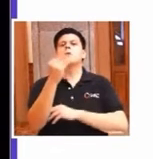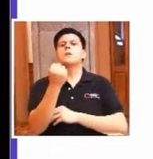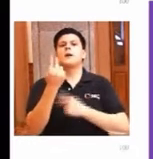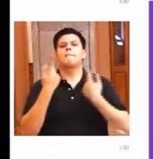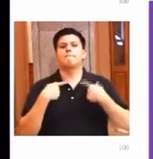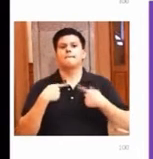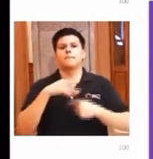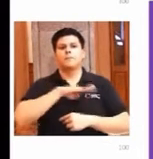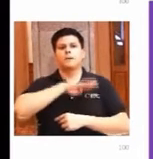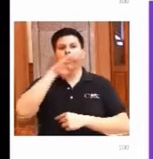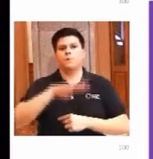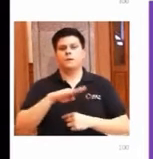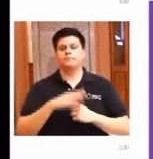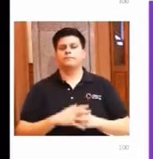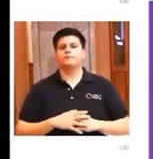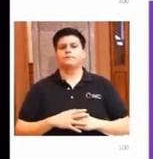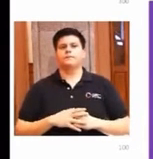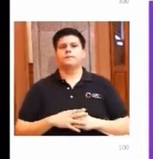9,909 defunciones.